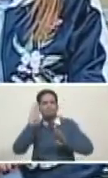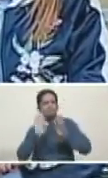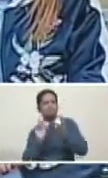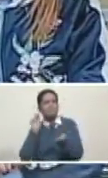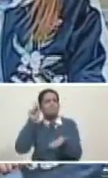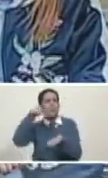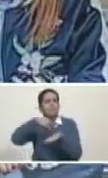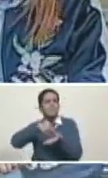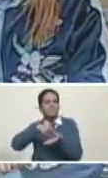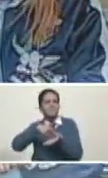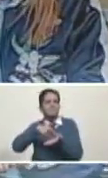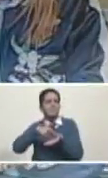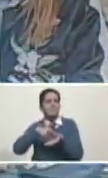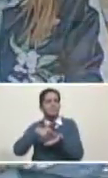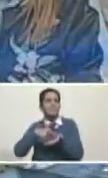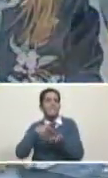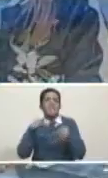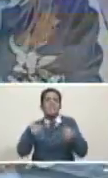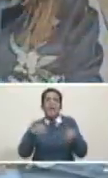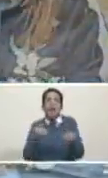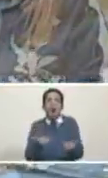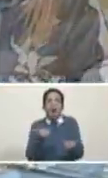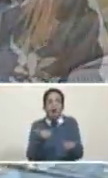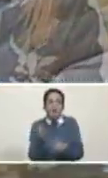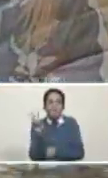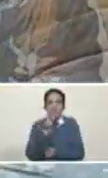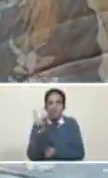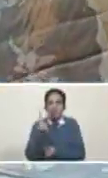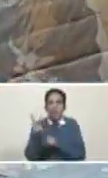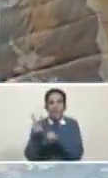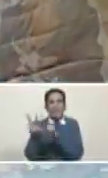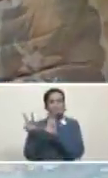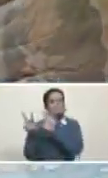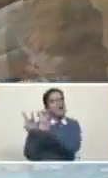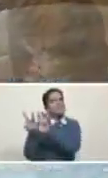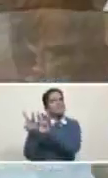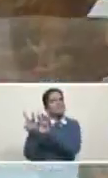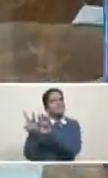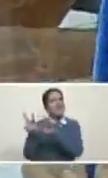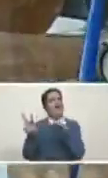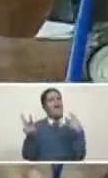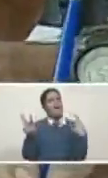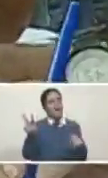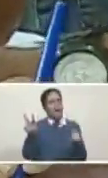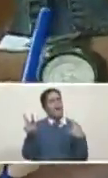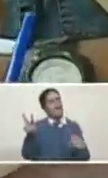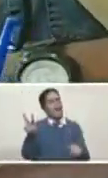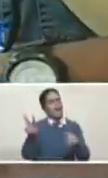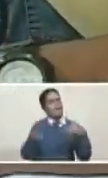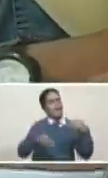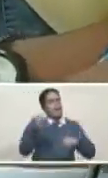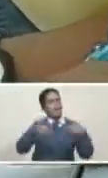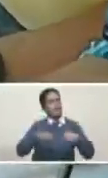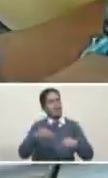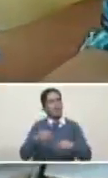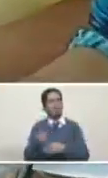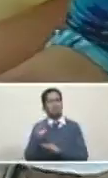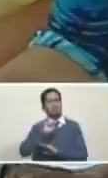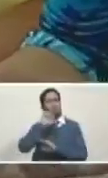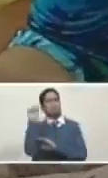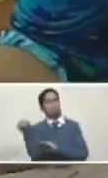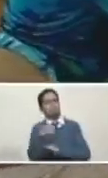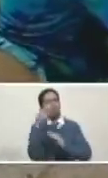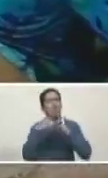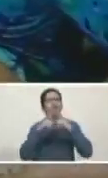y que de forma inédita es hoy uno de los países con mayor número de procesos electorales del mundo en